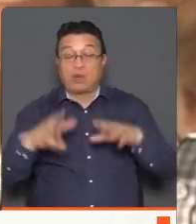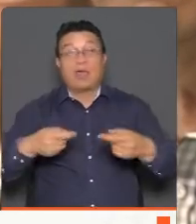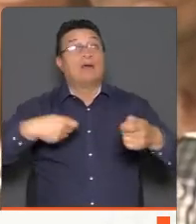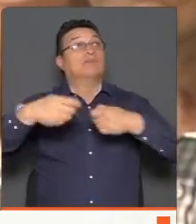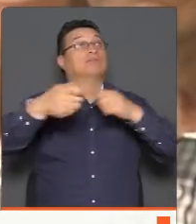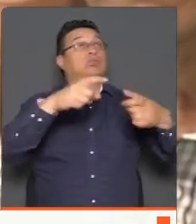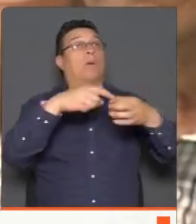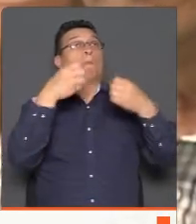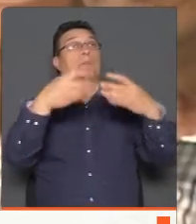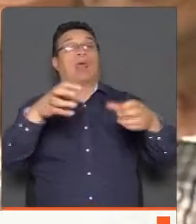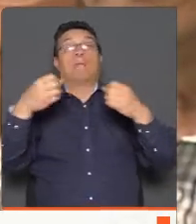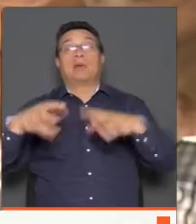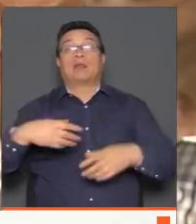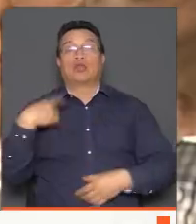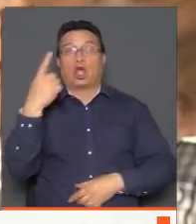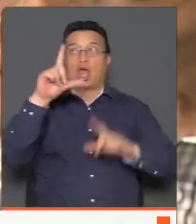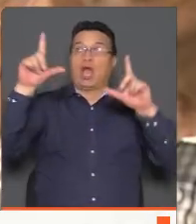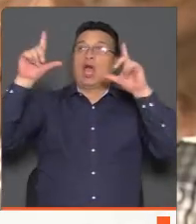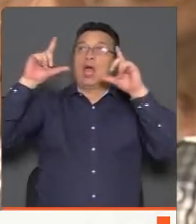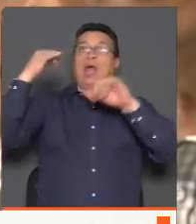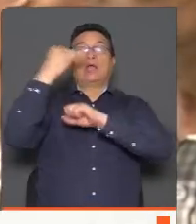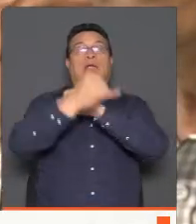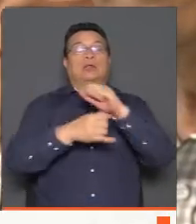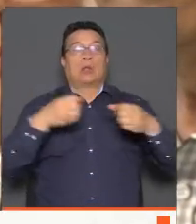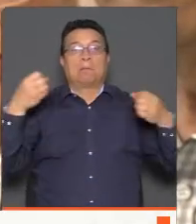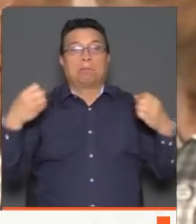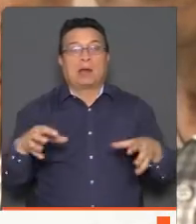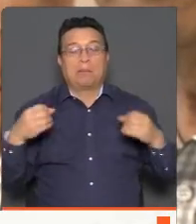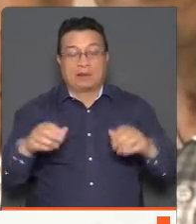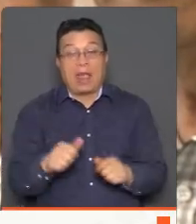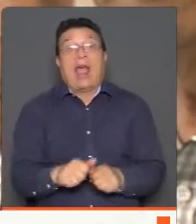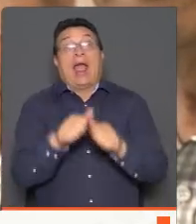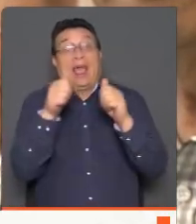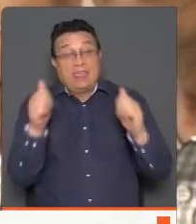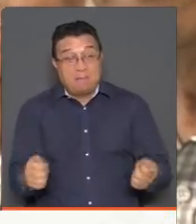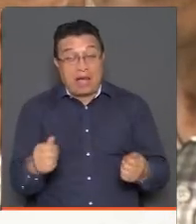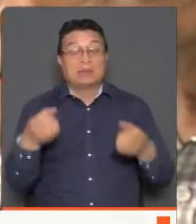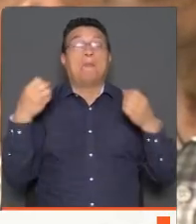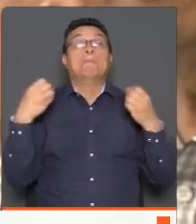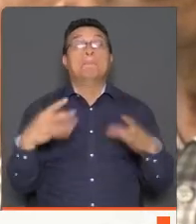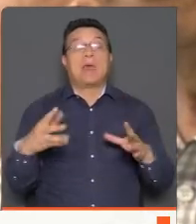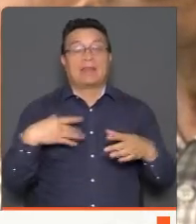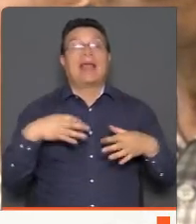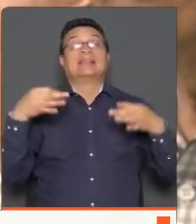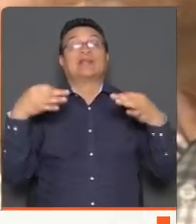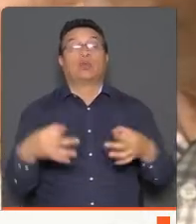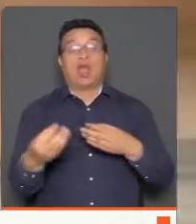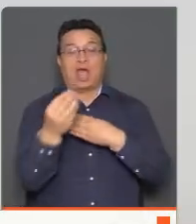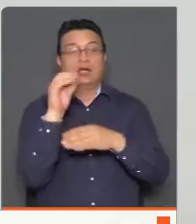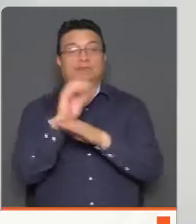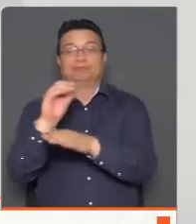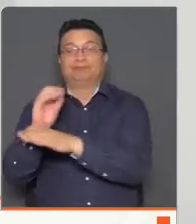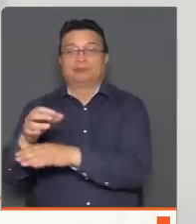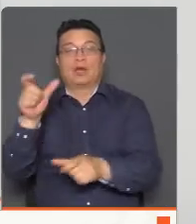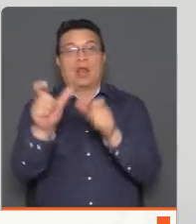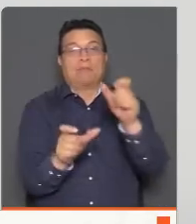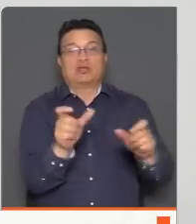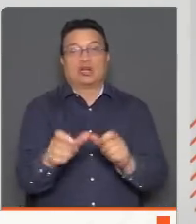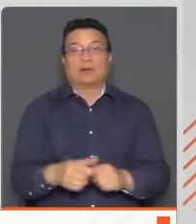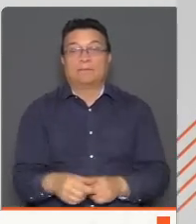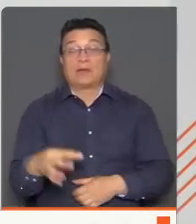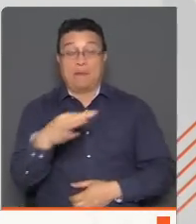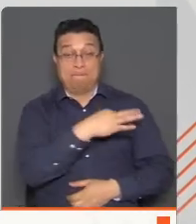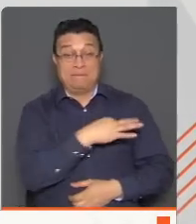de perder también nuestra credibilidad a nivel internacional y también, lo más importante, de perder la seguridad alimentaria de nuestra población. Según el